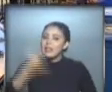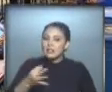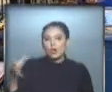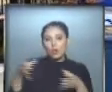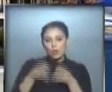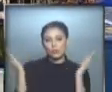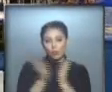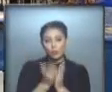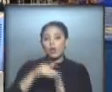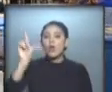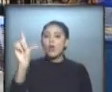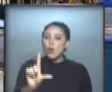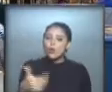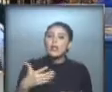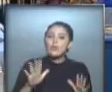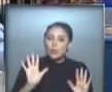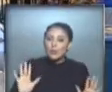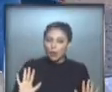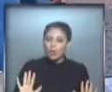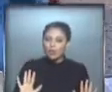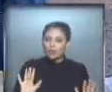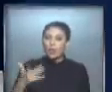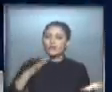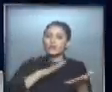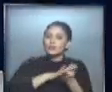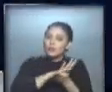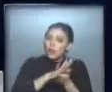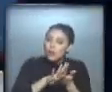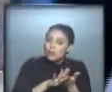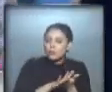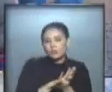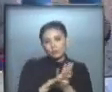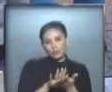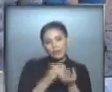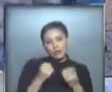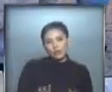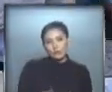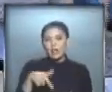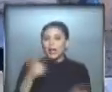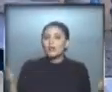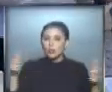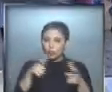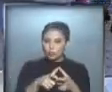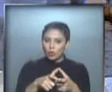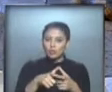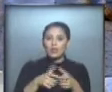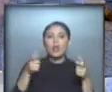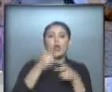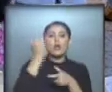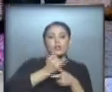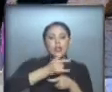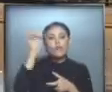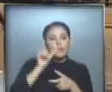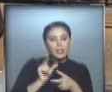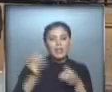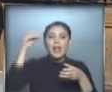los alumnos y el lunes recién podría avanzar un principio de solución porque habrá una reunión en la que el consejo federal que